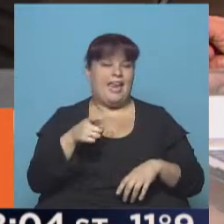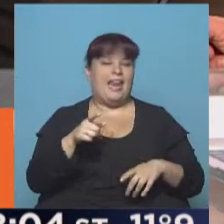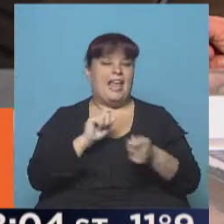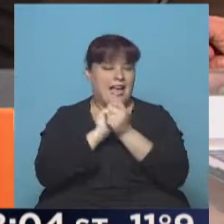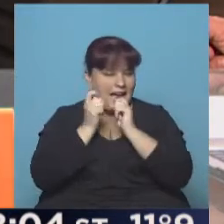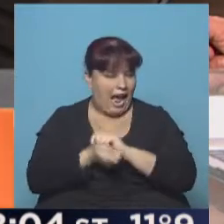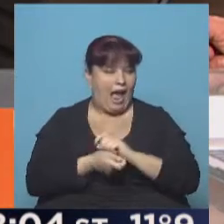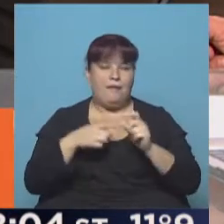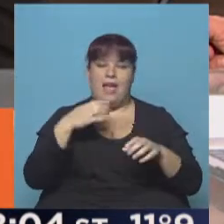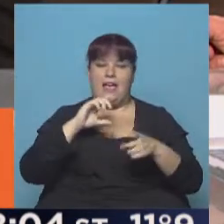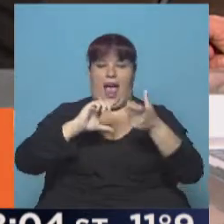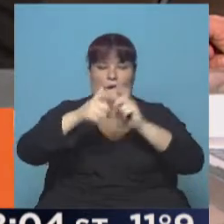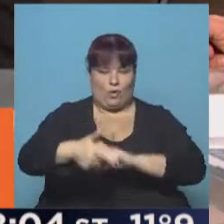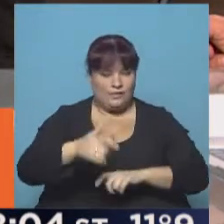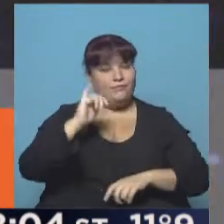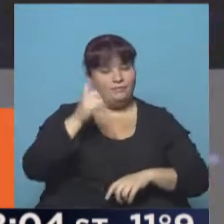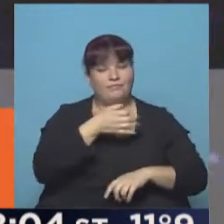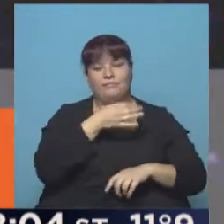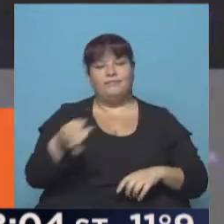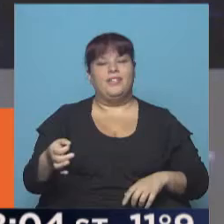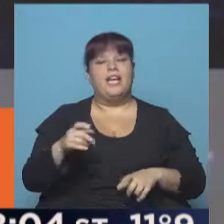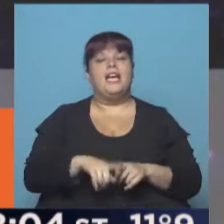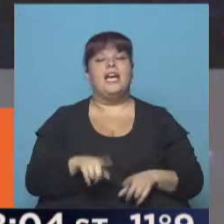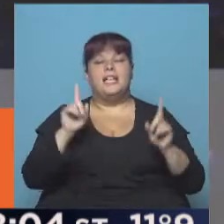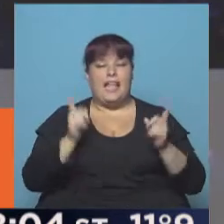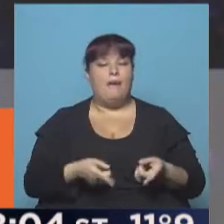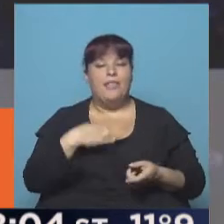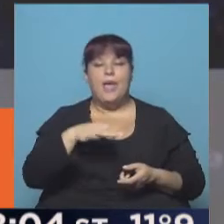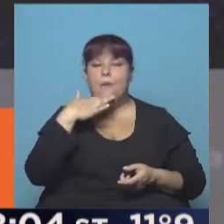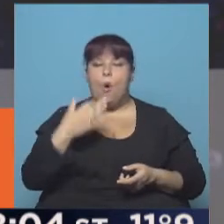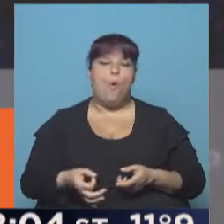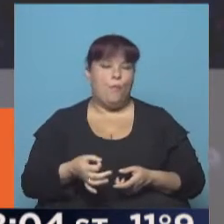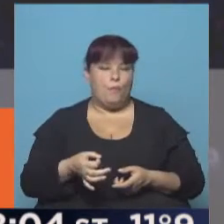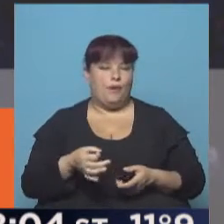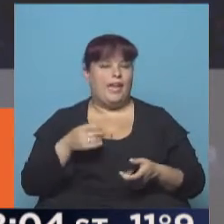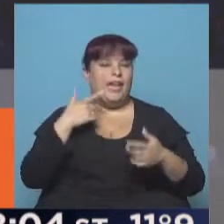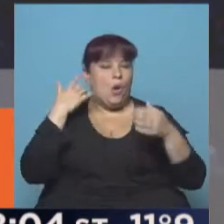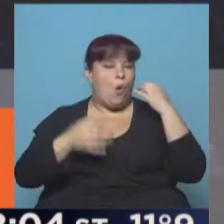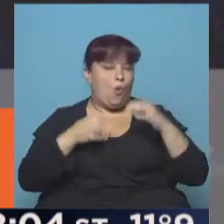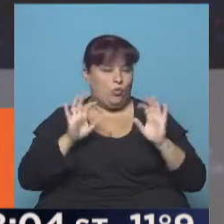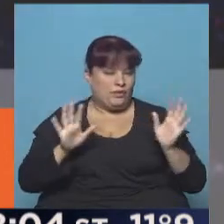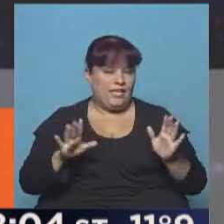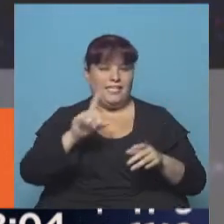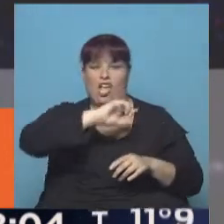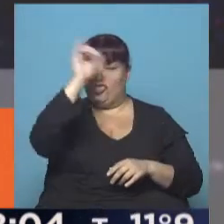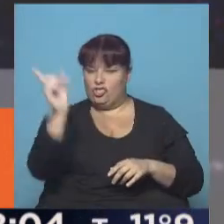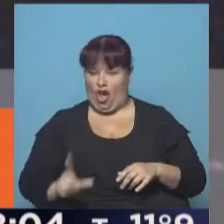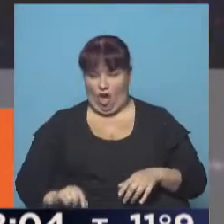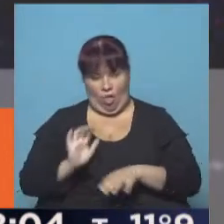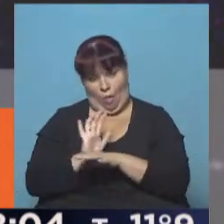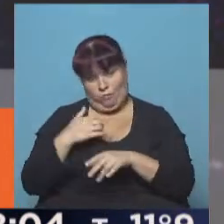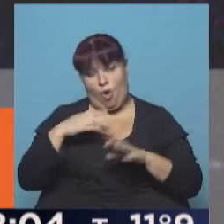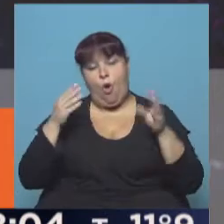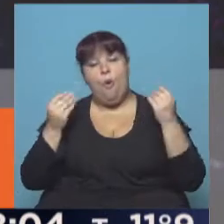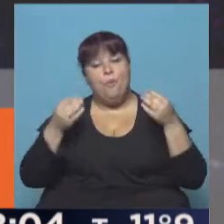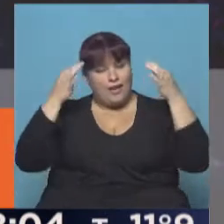se modifique y que se actualice. Sí, así es. Y además que se cumpla con un acto de justicia y de federalismo, diríamos nosotros, ¿no?